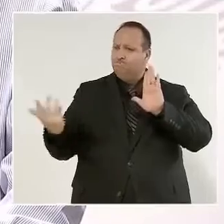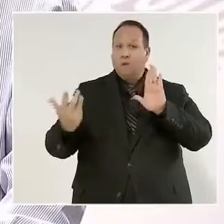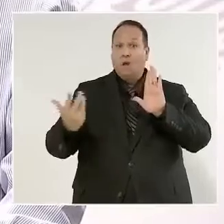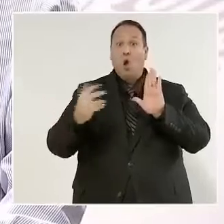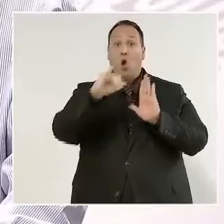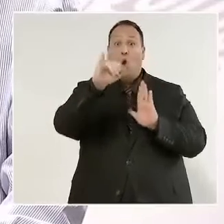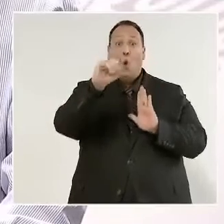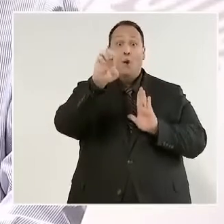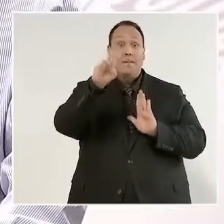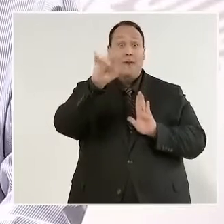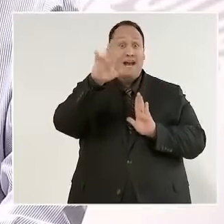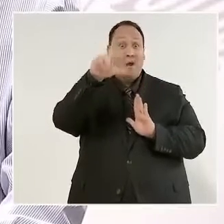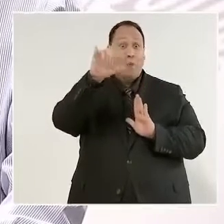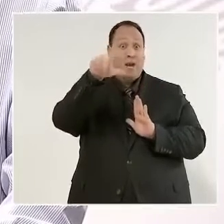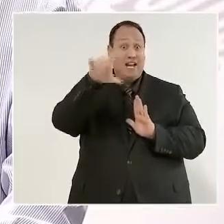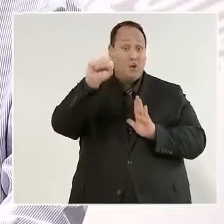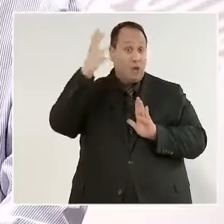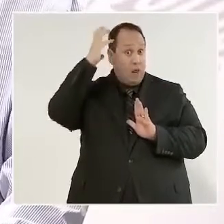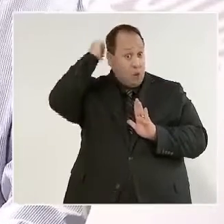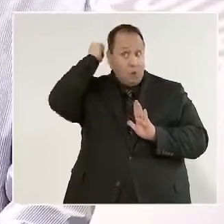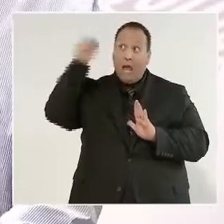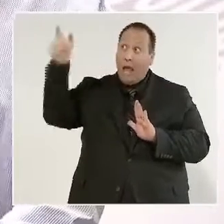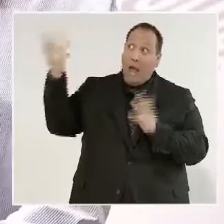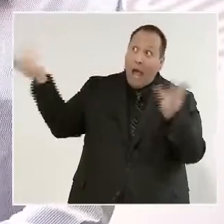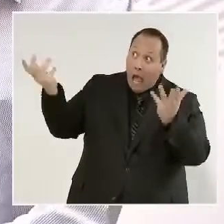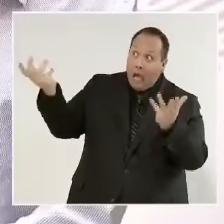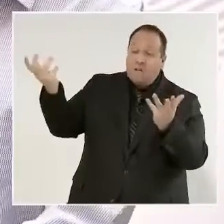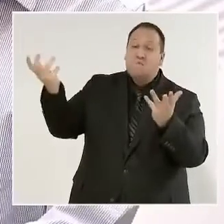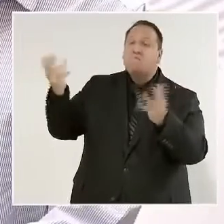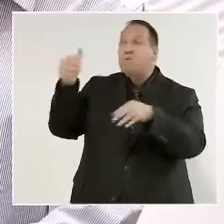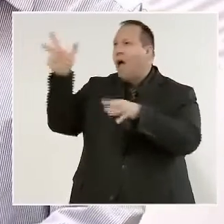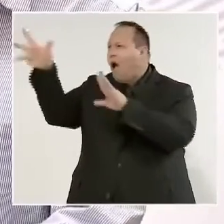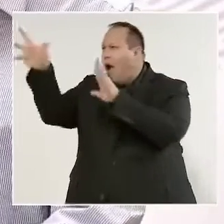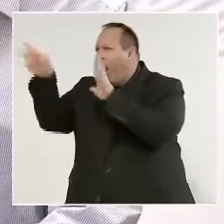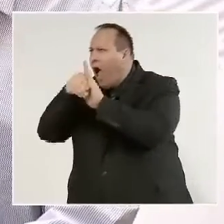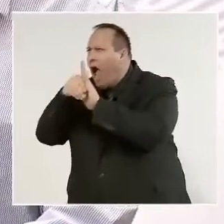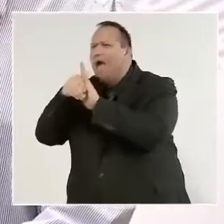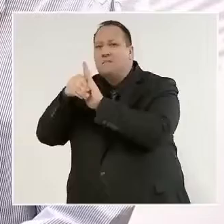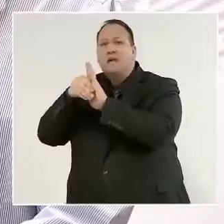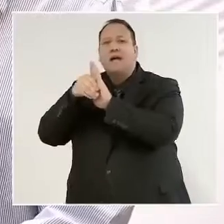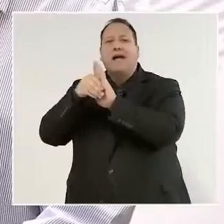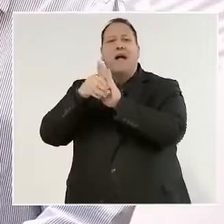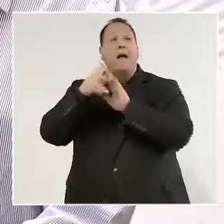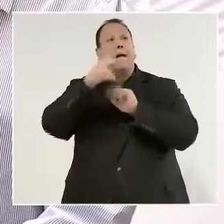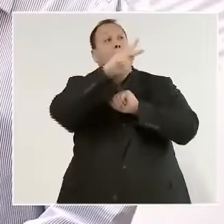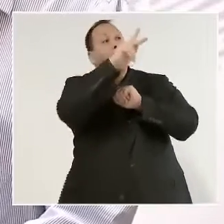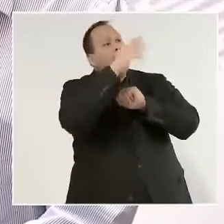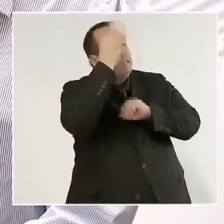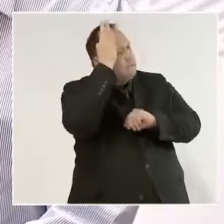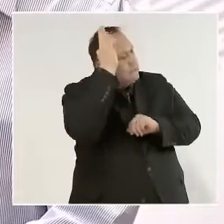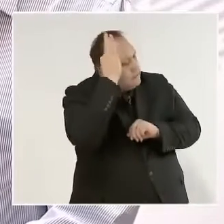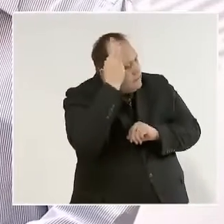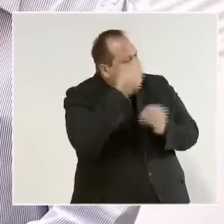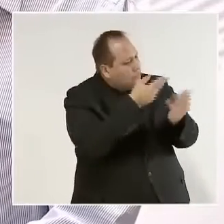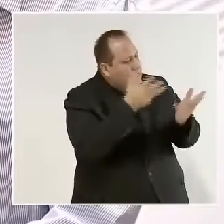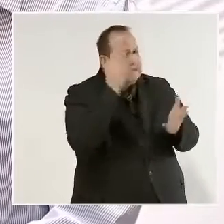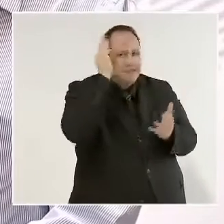José María Morelos y Pavón. Ser siervo de la nación, servirle al